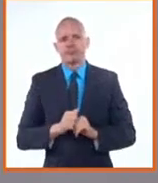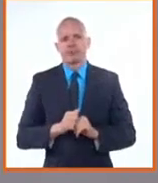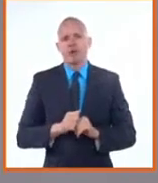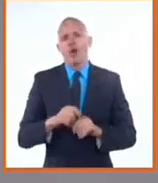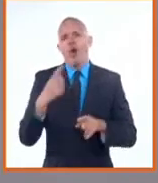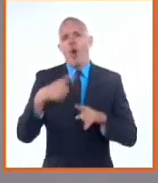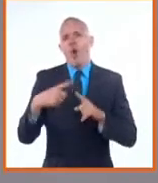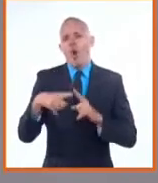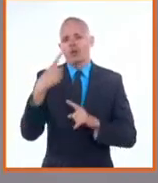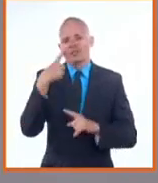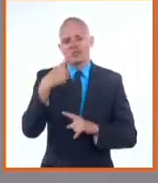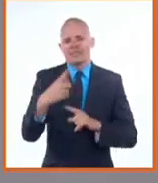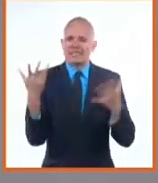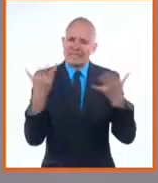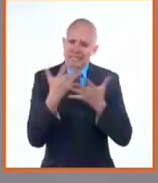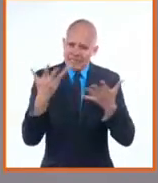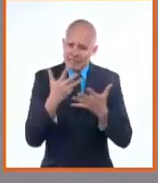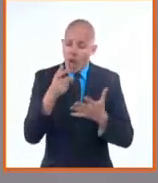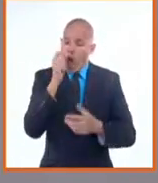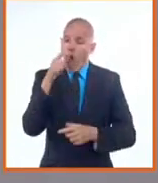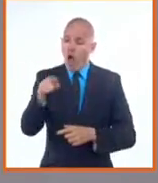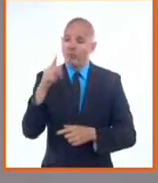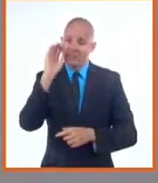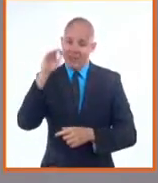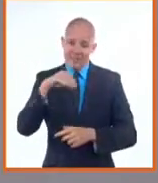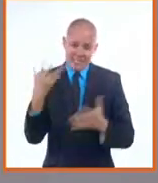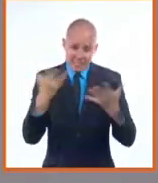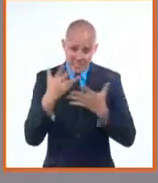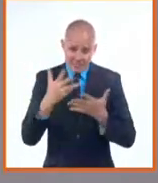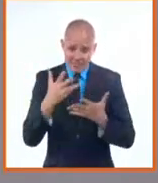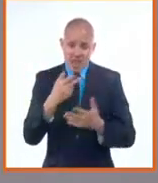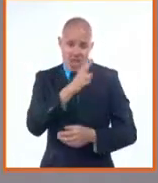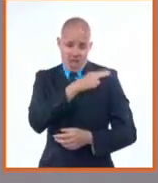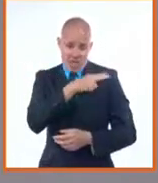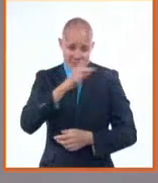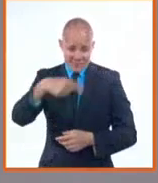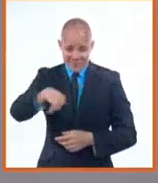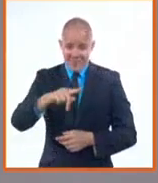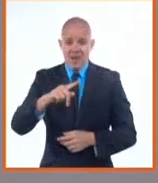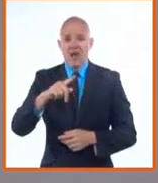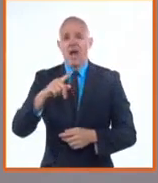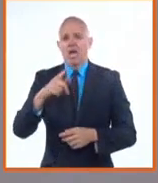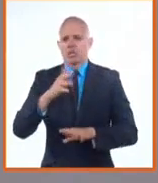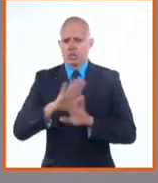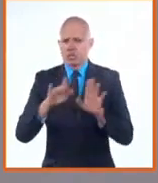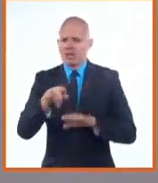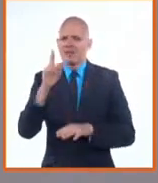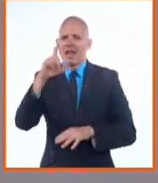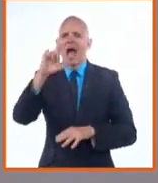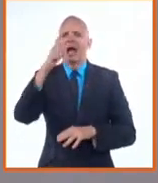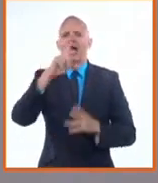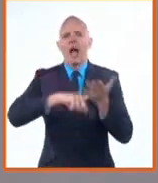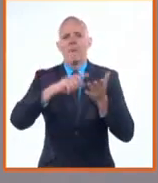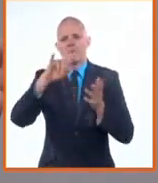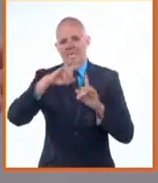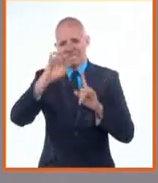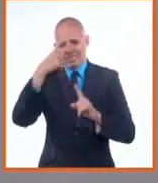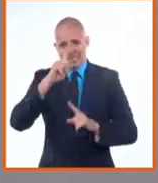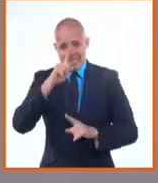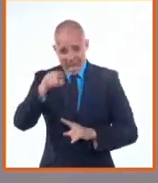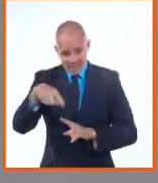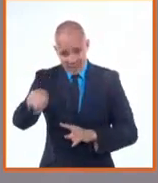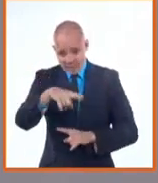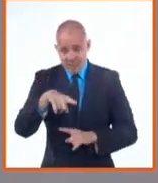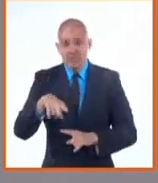en que llegó y Cómo terminó el capitán su liderazgo el respeto que generaba incluso entre hombres que son rankeados